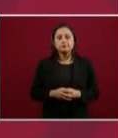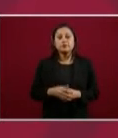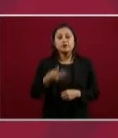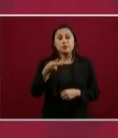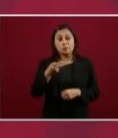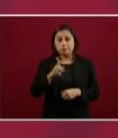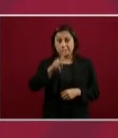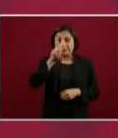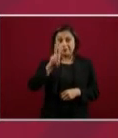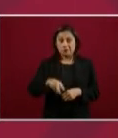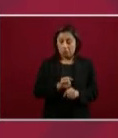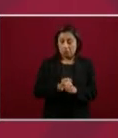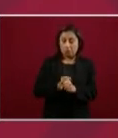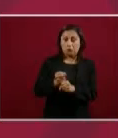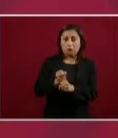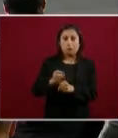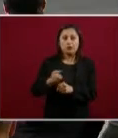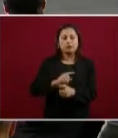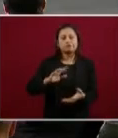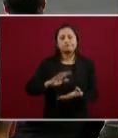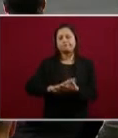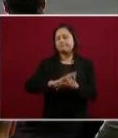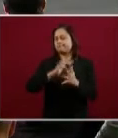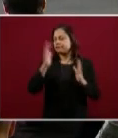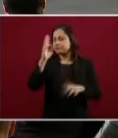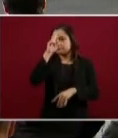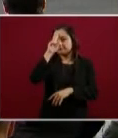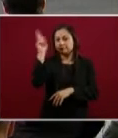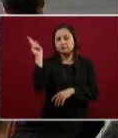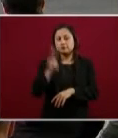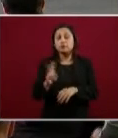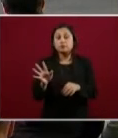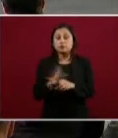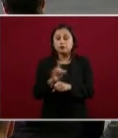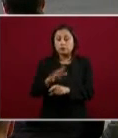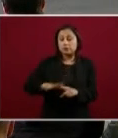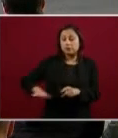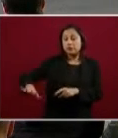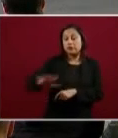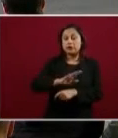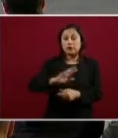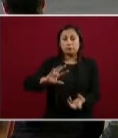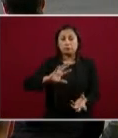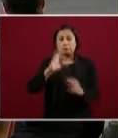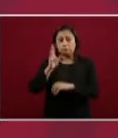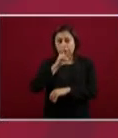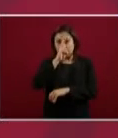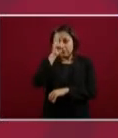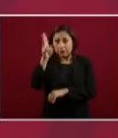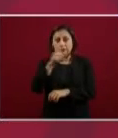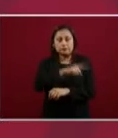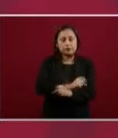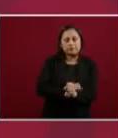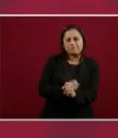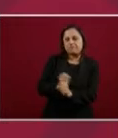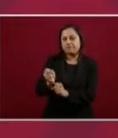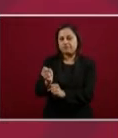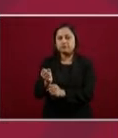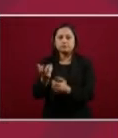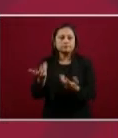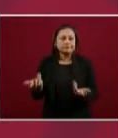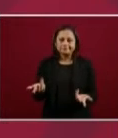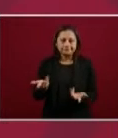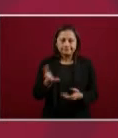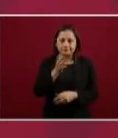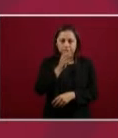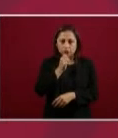Estado, refiriéndose a las declaraciones por parte de integrantes del ejército de nuestro país, Edgar. Claro, y si bien